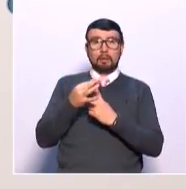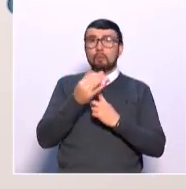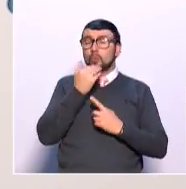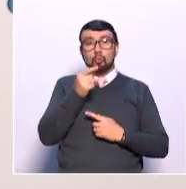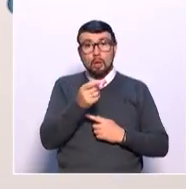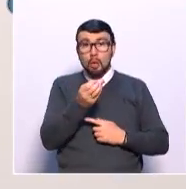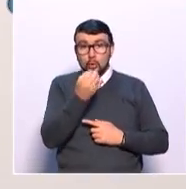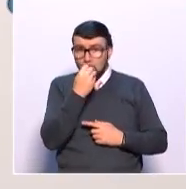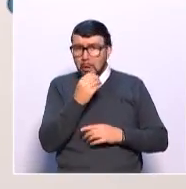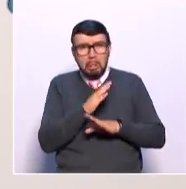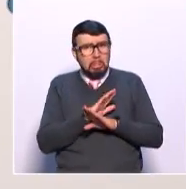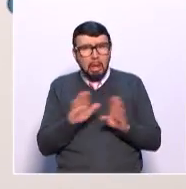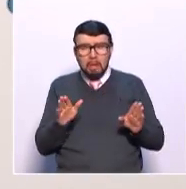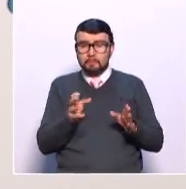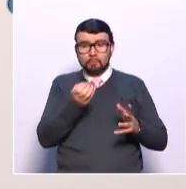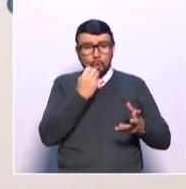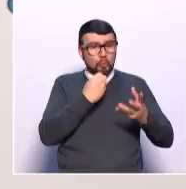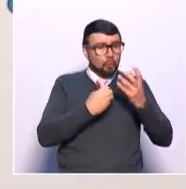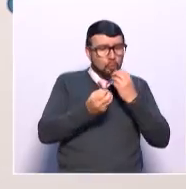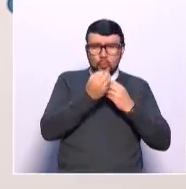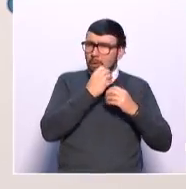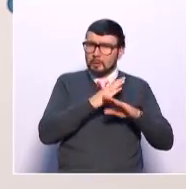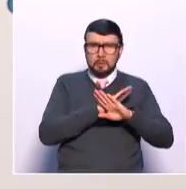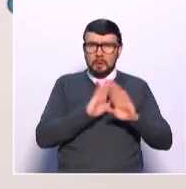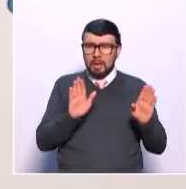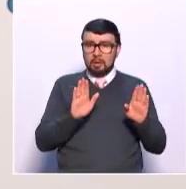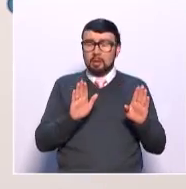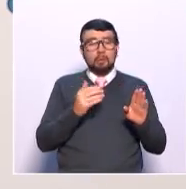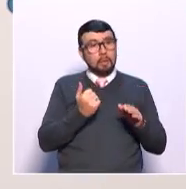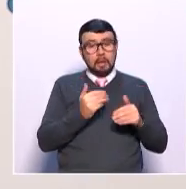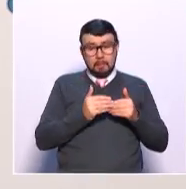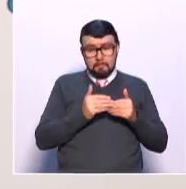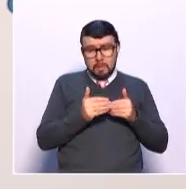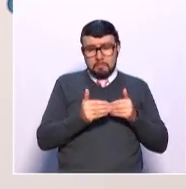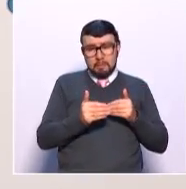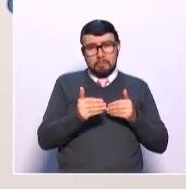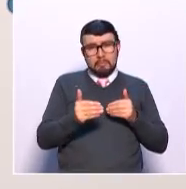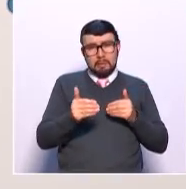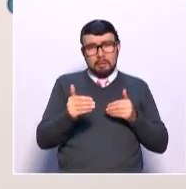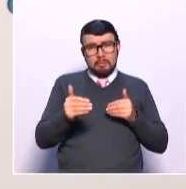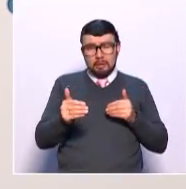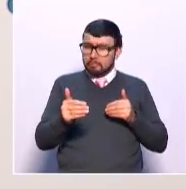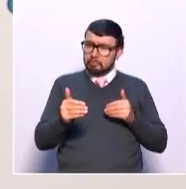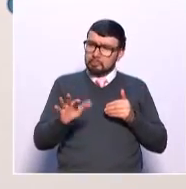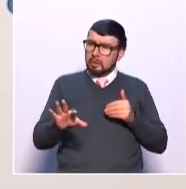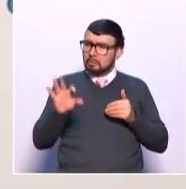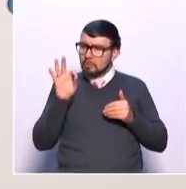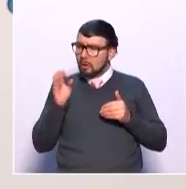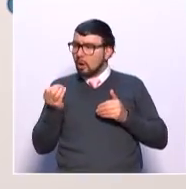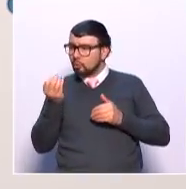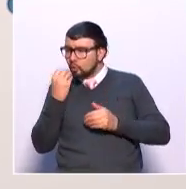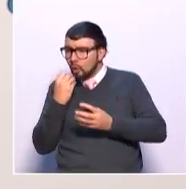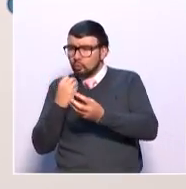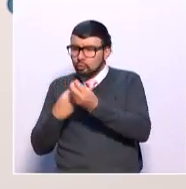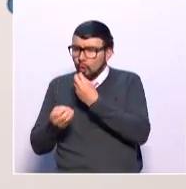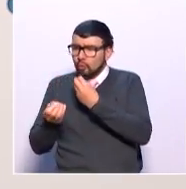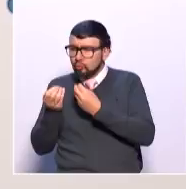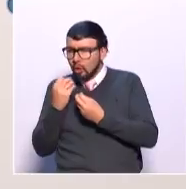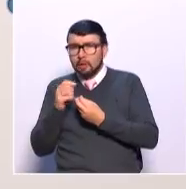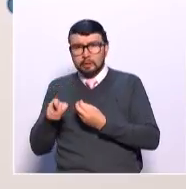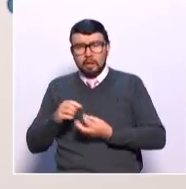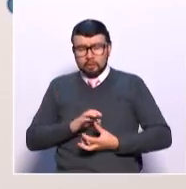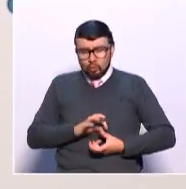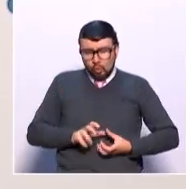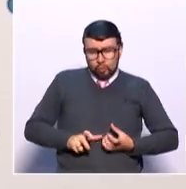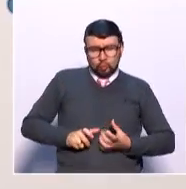de comer y usted empieza en ese momento a ingerir alimentos con alto contenido de fibra de